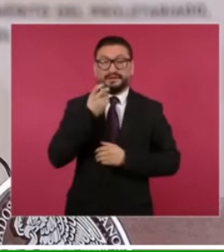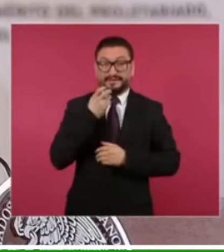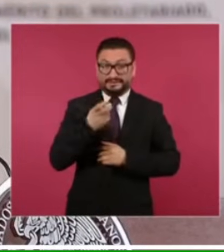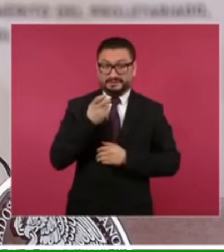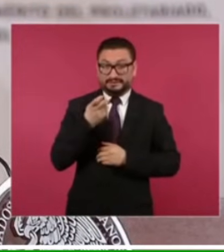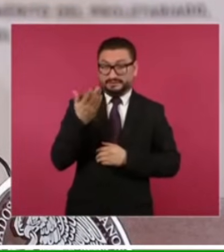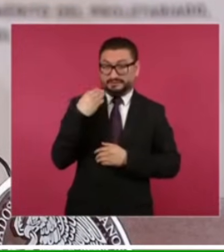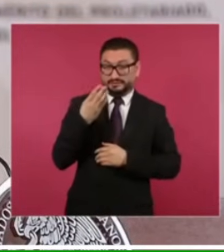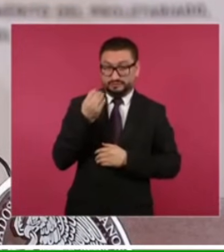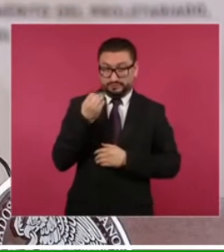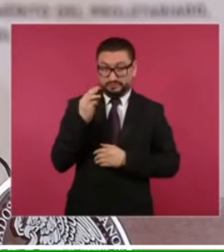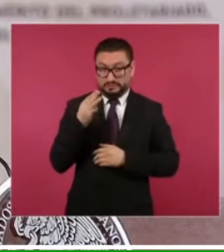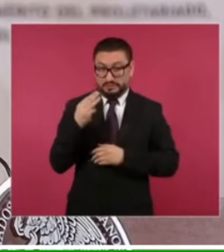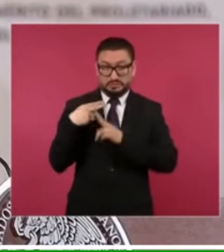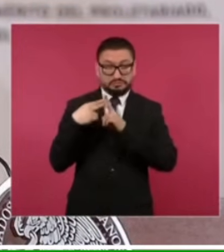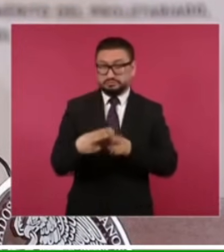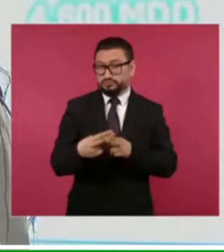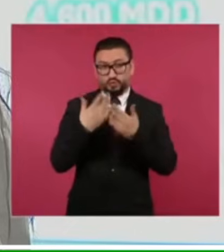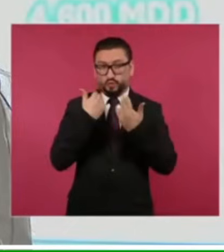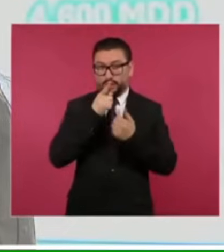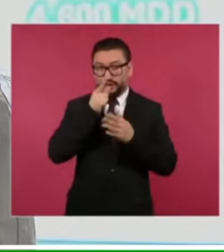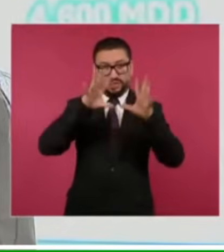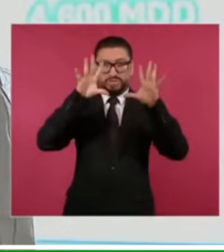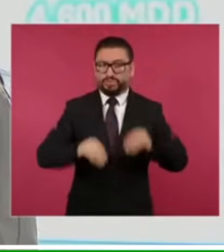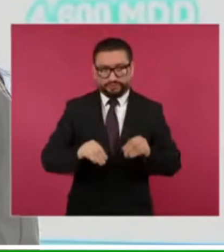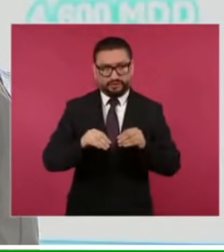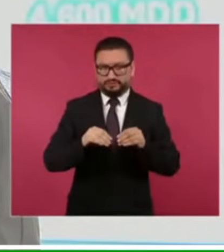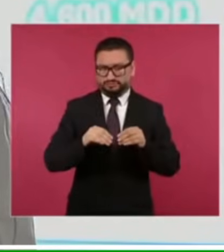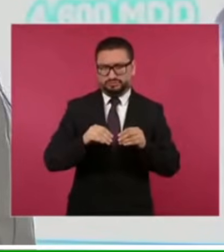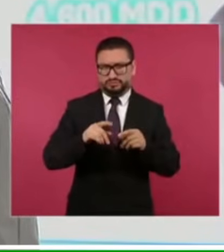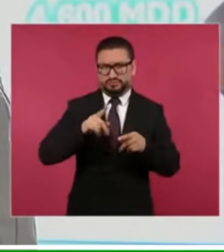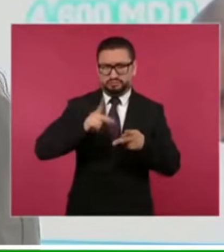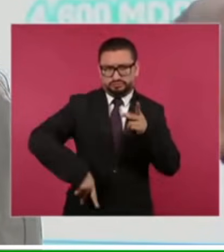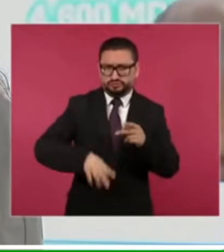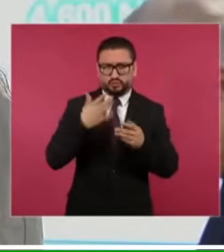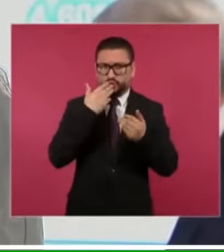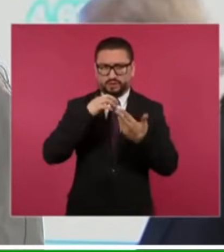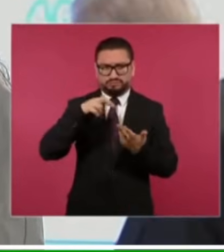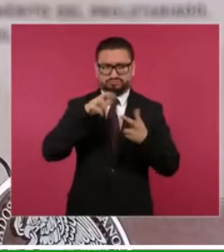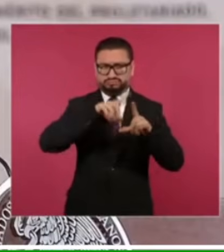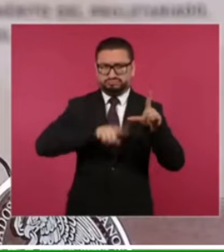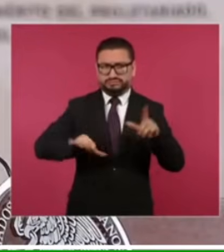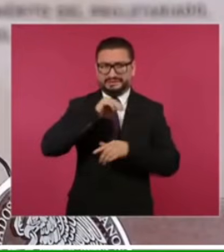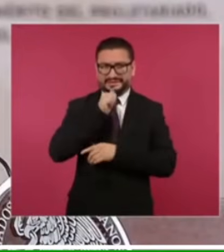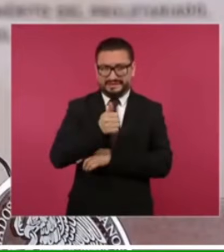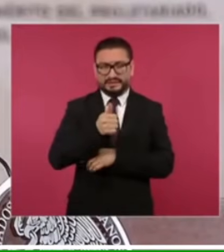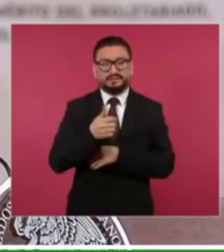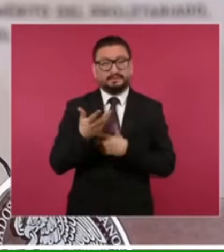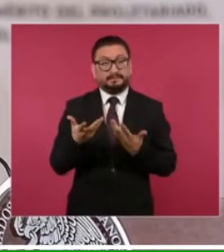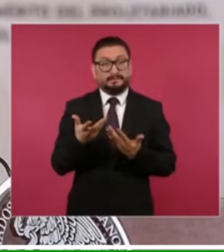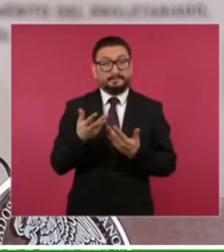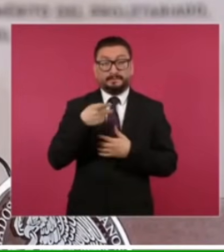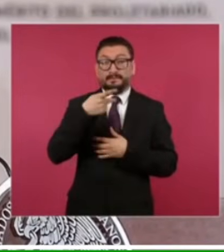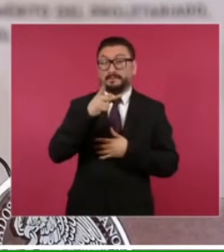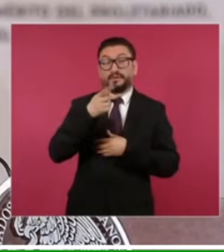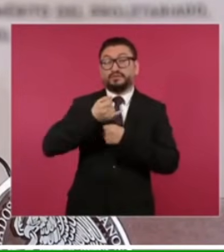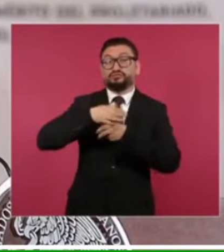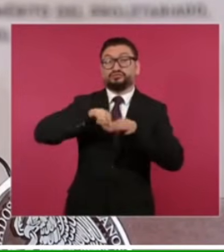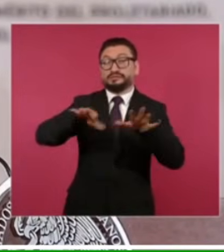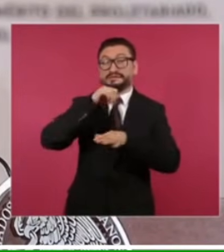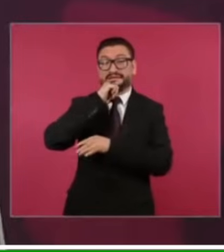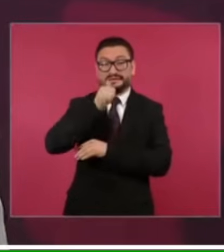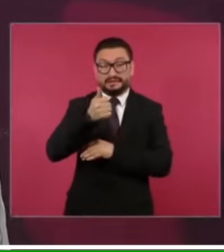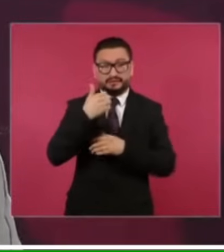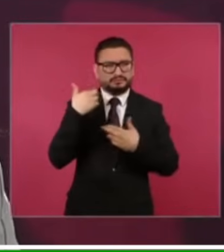desde el 9 de mayo no ocurren cortes de electricidad en ninguna región del país. Pero de eso casi no informaron. En